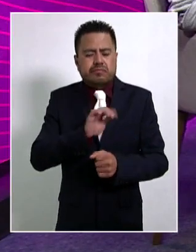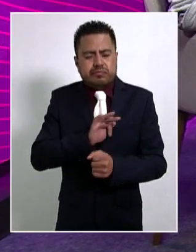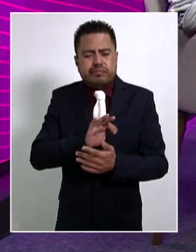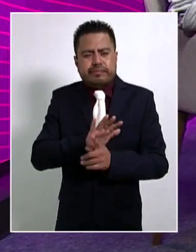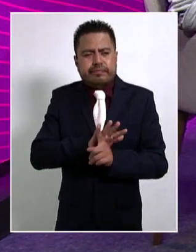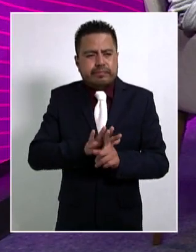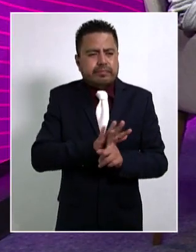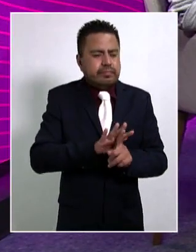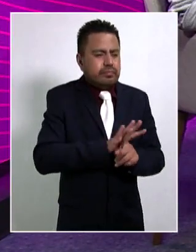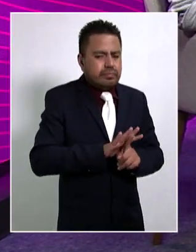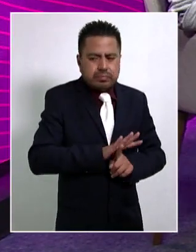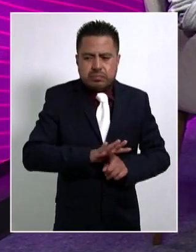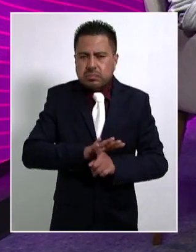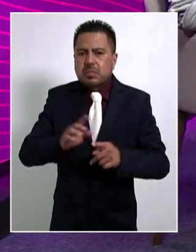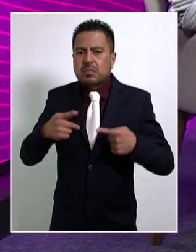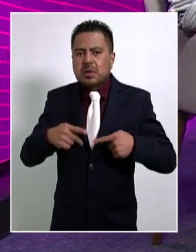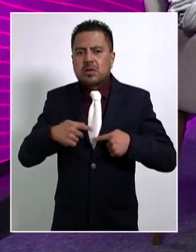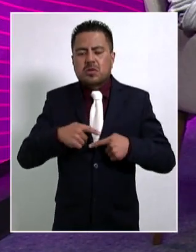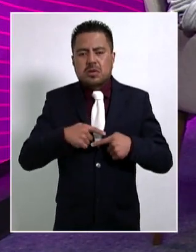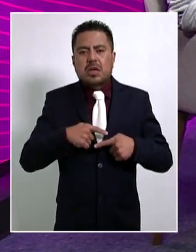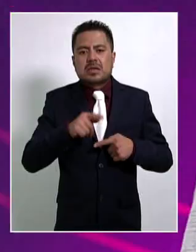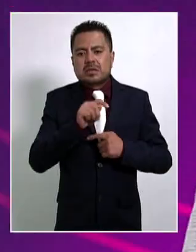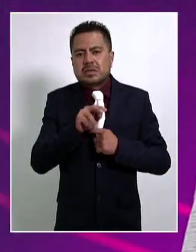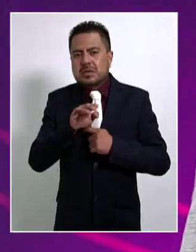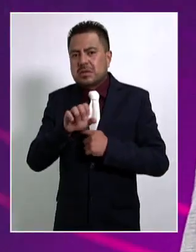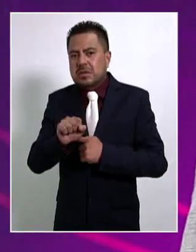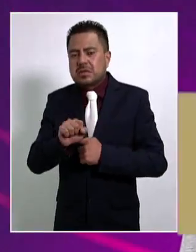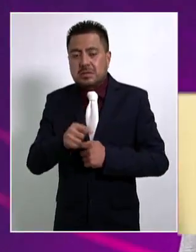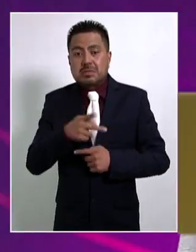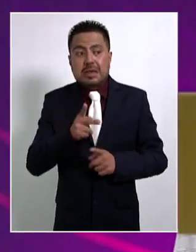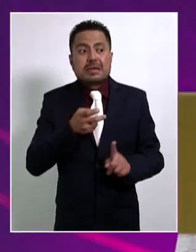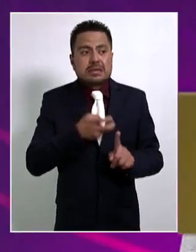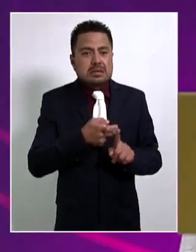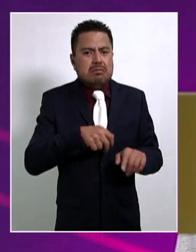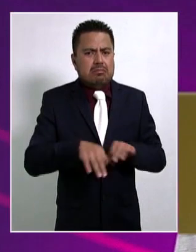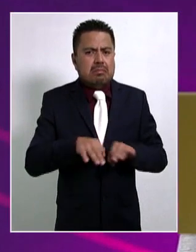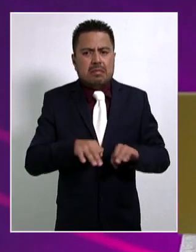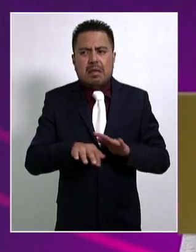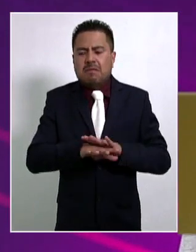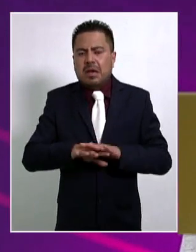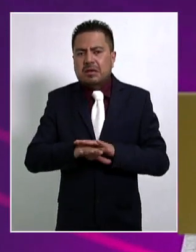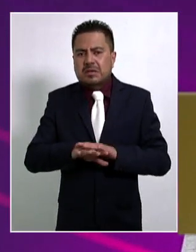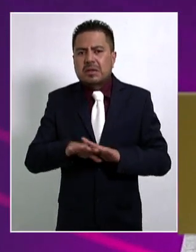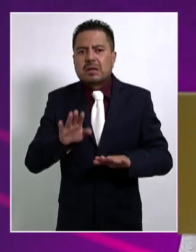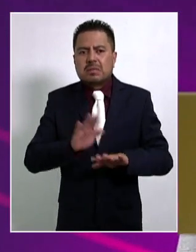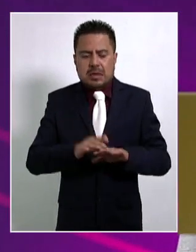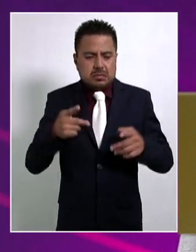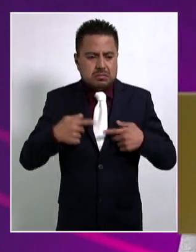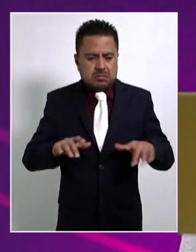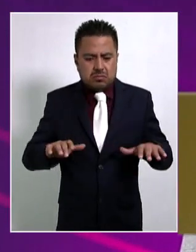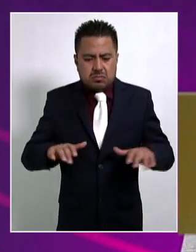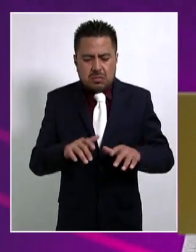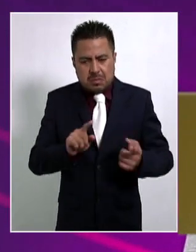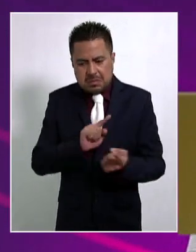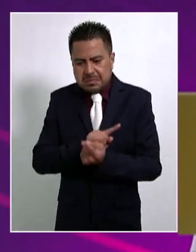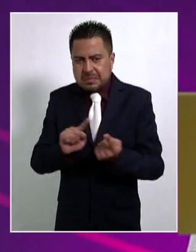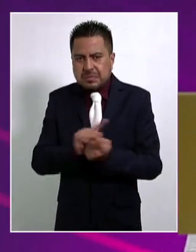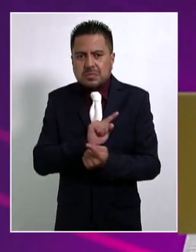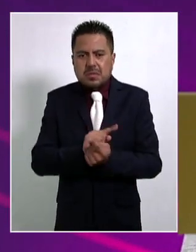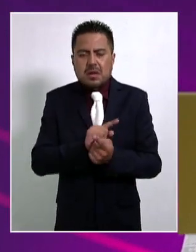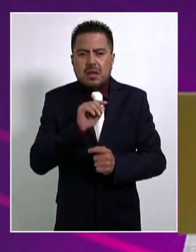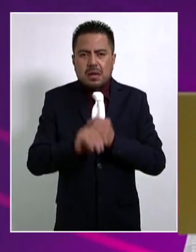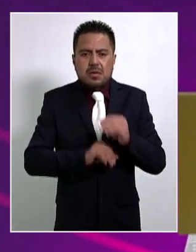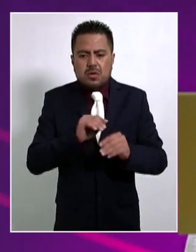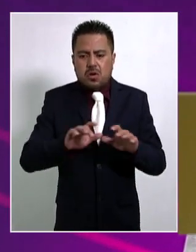la situación de las personas trans? Pues es un trabajo de base directamente con población y desde una